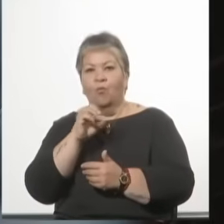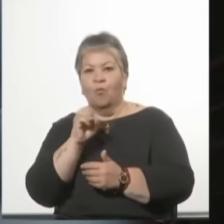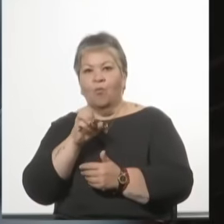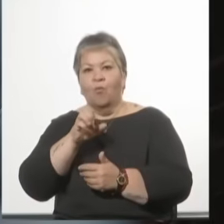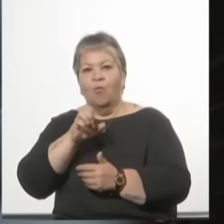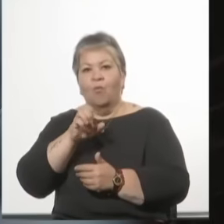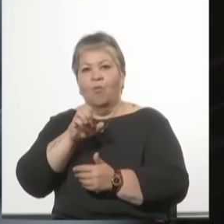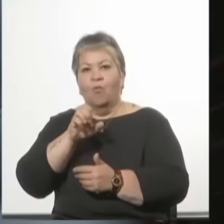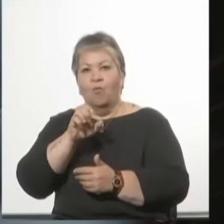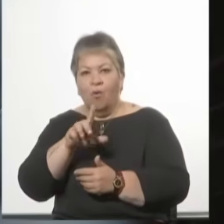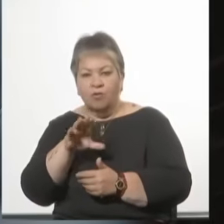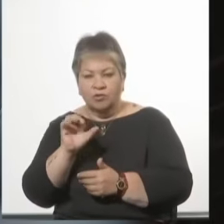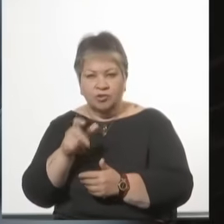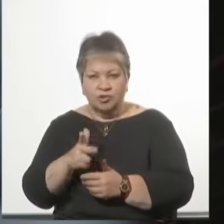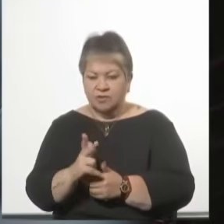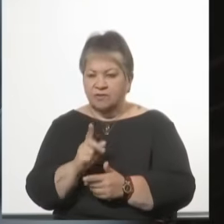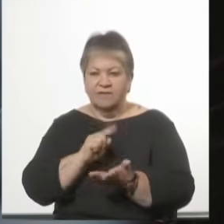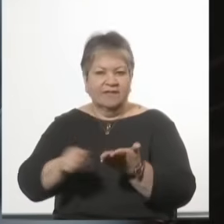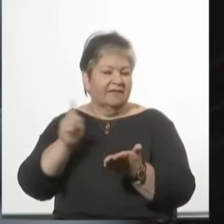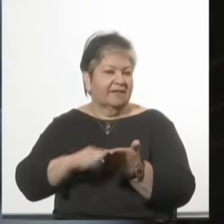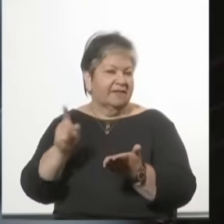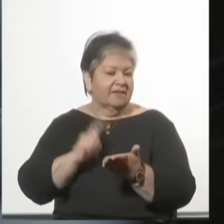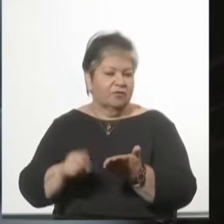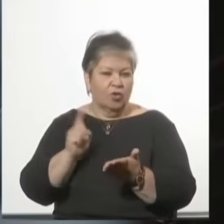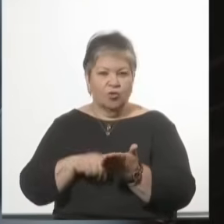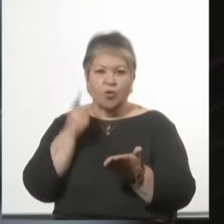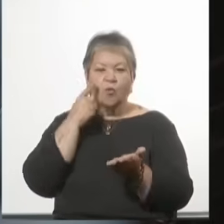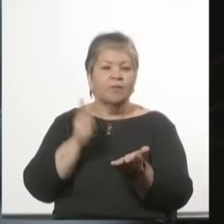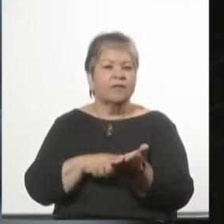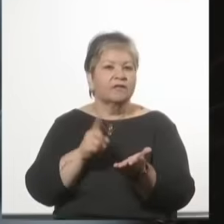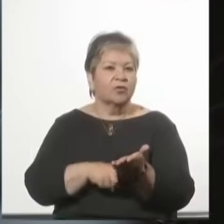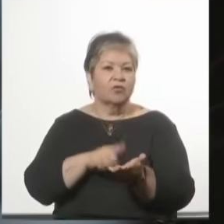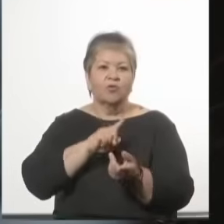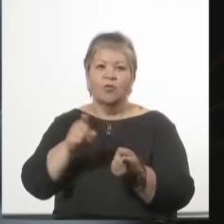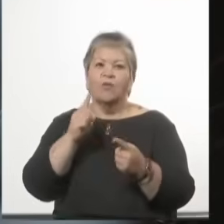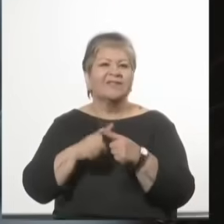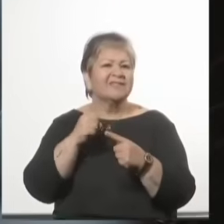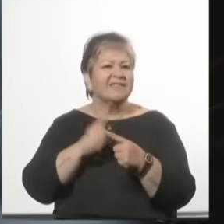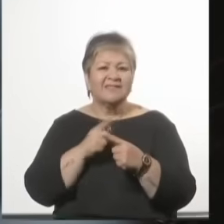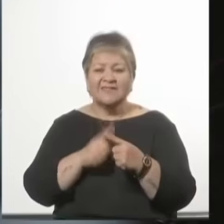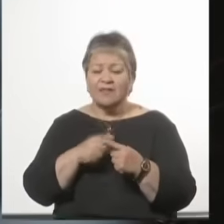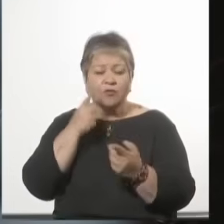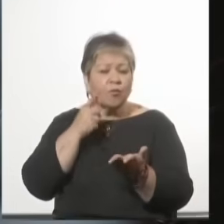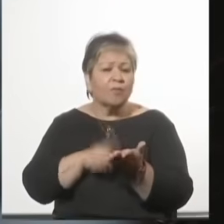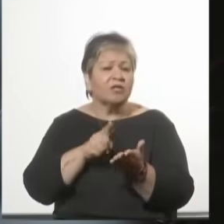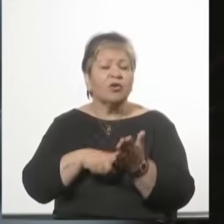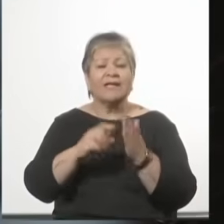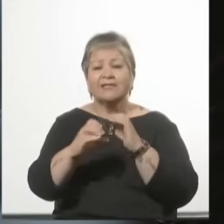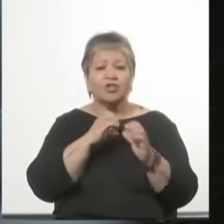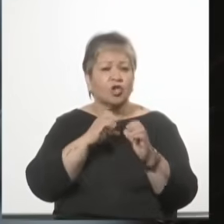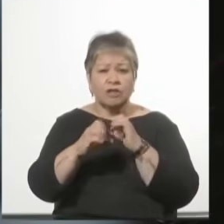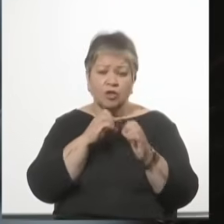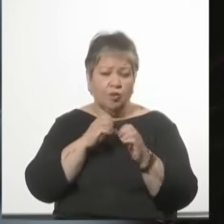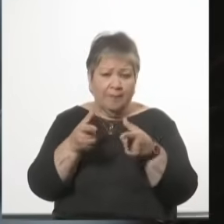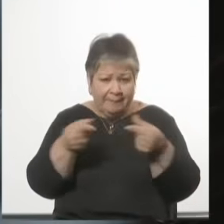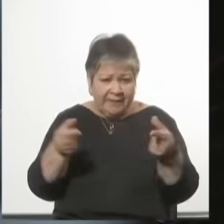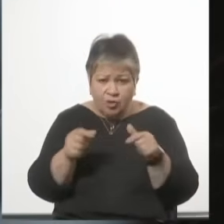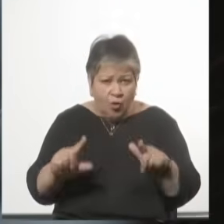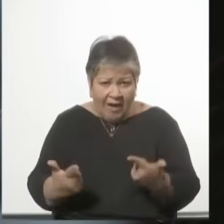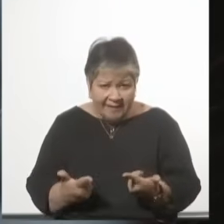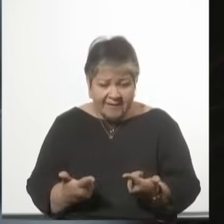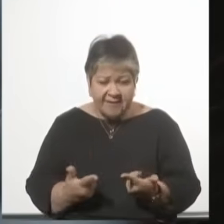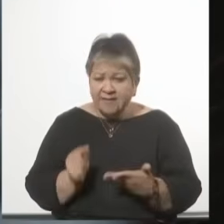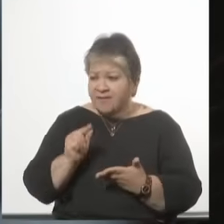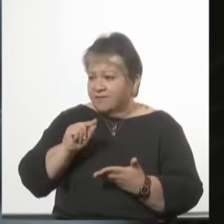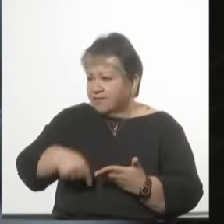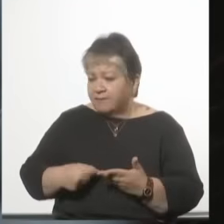una digitalización de un documento físico, sino que su existencia es de carácter electrónico. Es decir, nunca pudo haber firmado